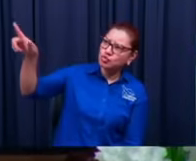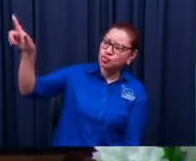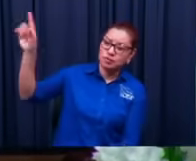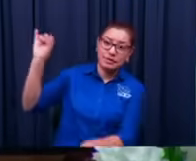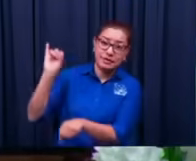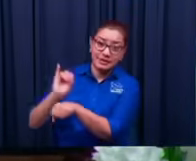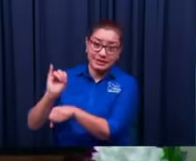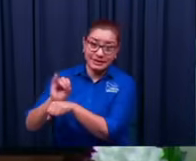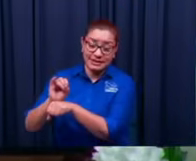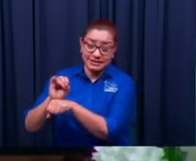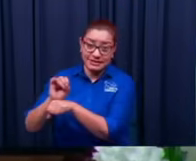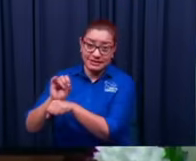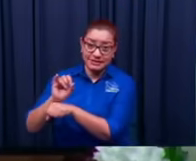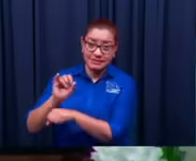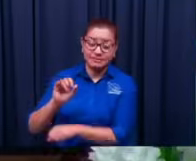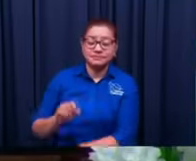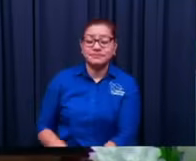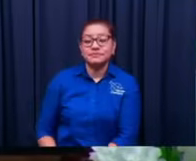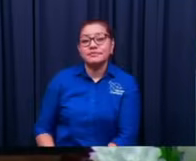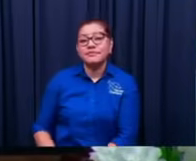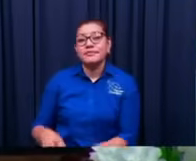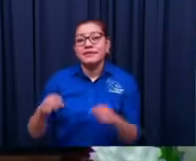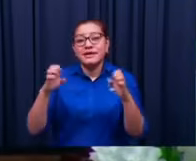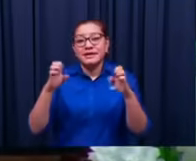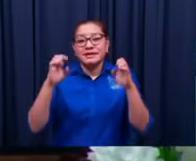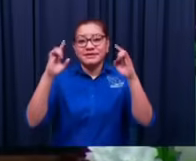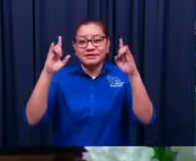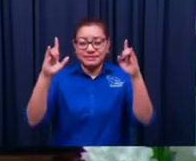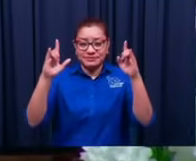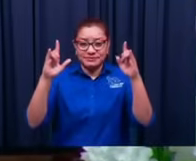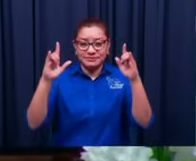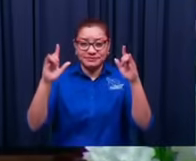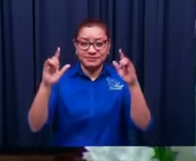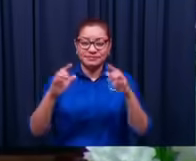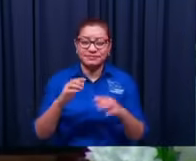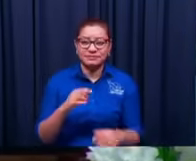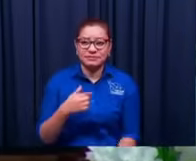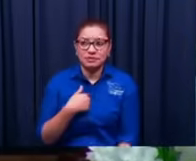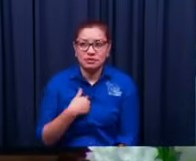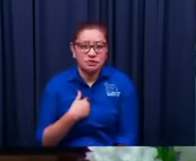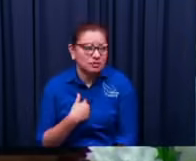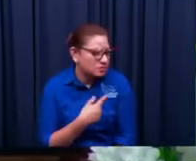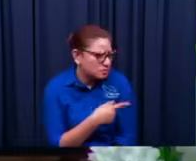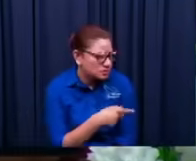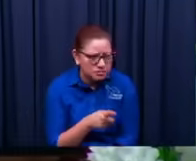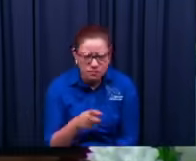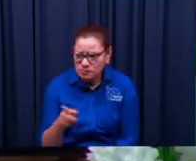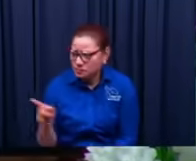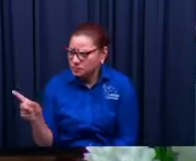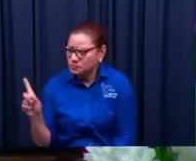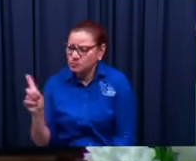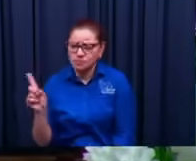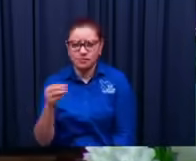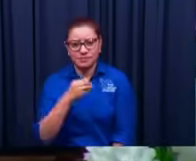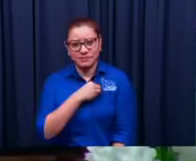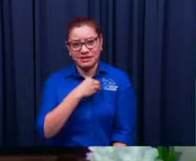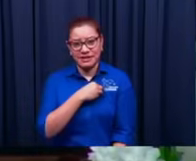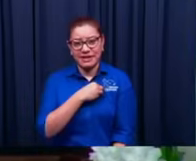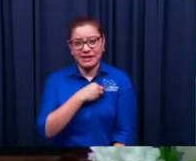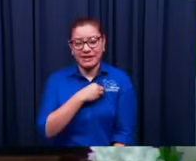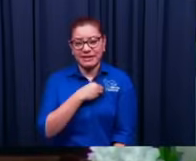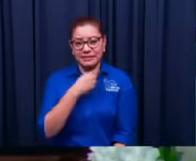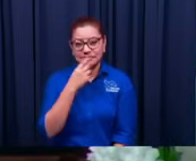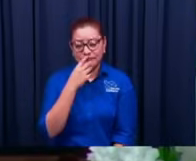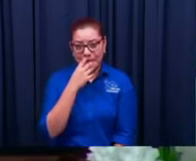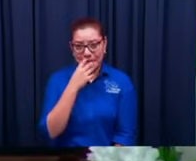mandó mi apóstol, que me dijo que me quedara ahí un tiempo, 3 meses me dijo. Entonces yo no quería manejar con la licencia de Guatemala, porque tenía